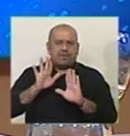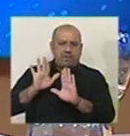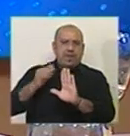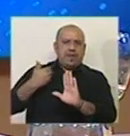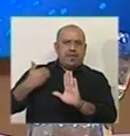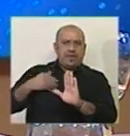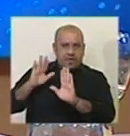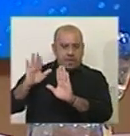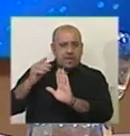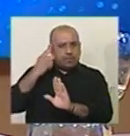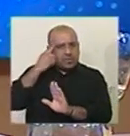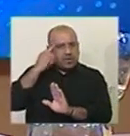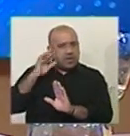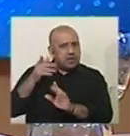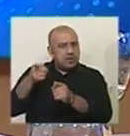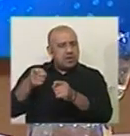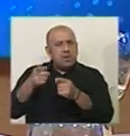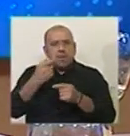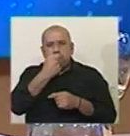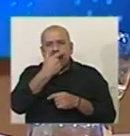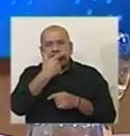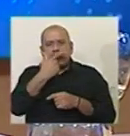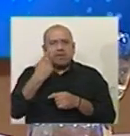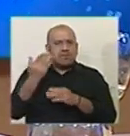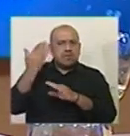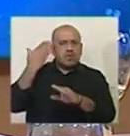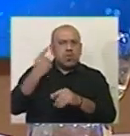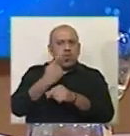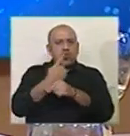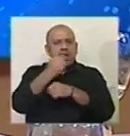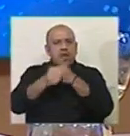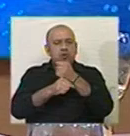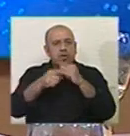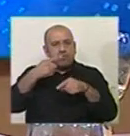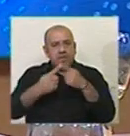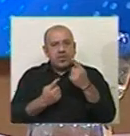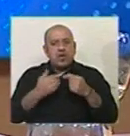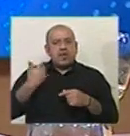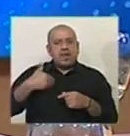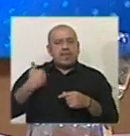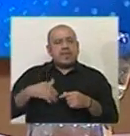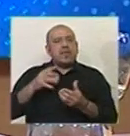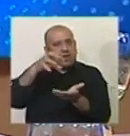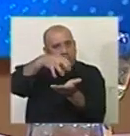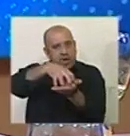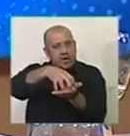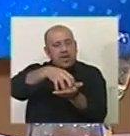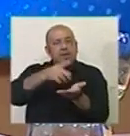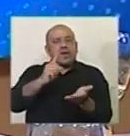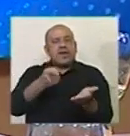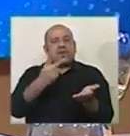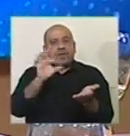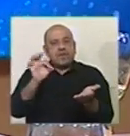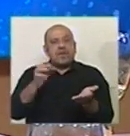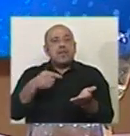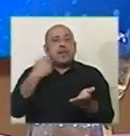que pensar es qué estaba en la cabeza de Macri hace un año y medio cuando consiguió que Argentina fuera sede del siguiente G20, como ahora lo consiguió Japón,